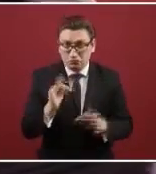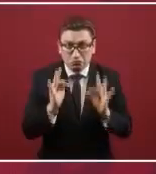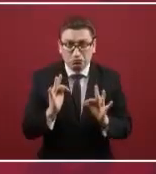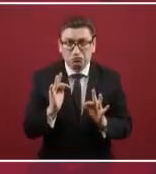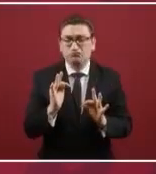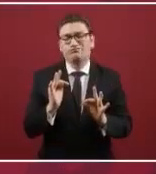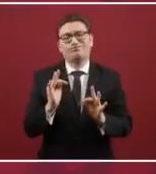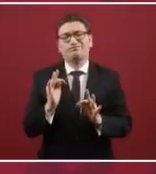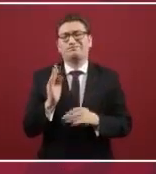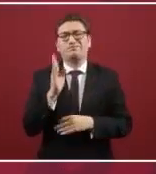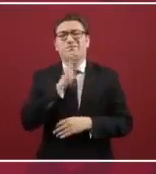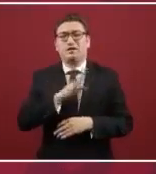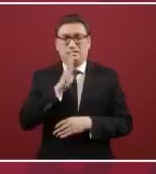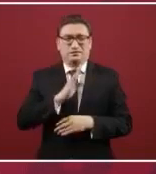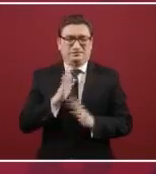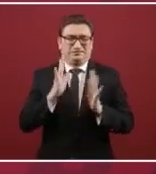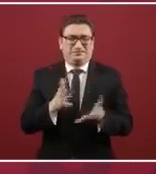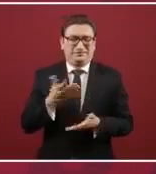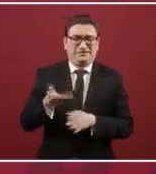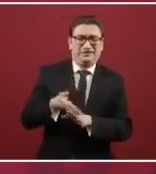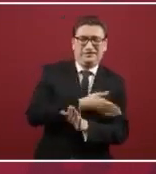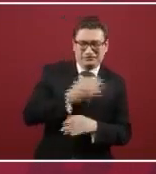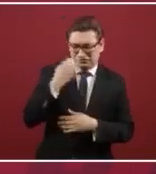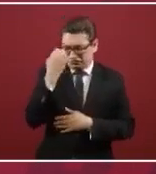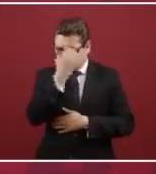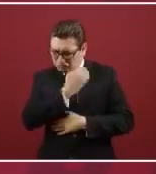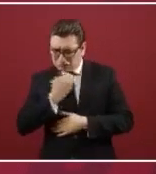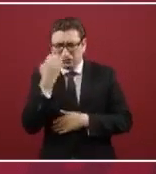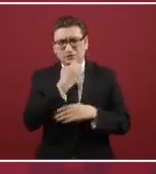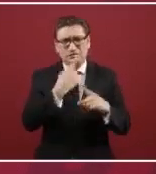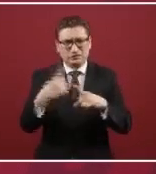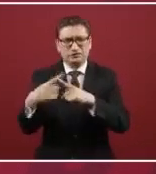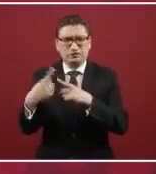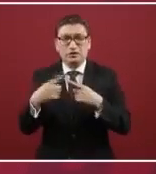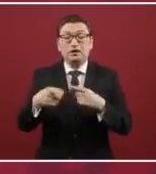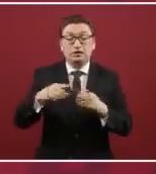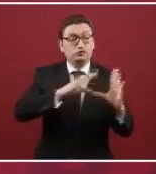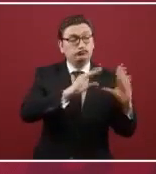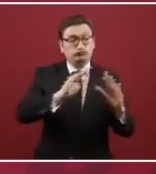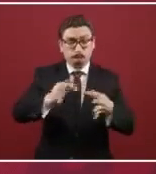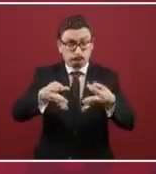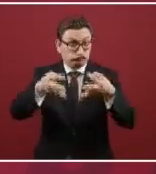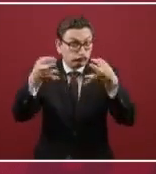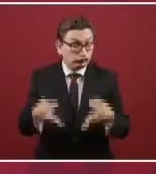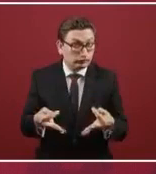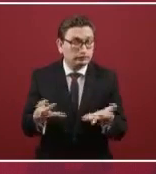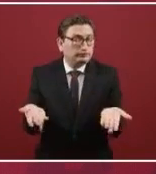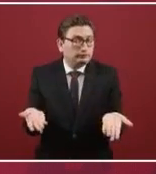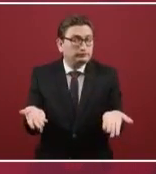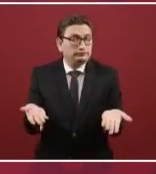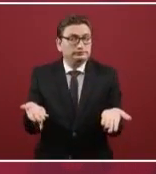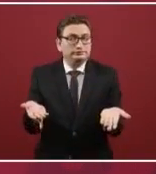los exámenes, y si se tratara de calidad de la enseñanza,